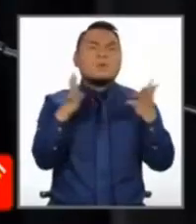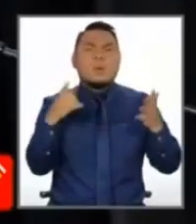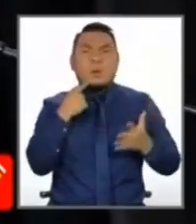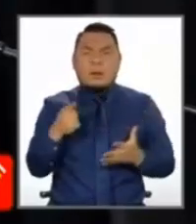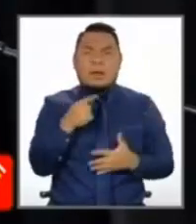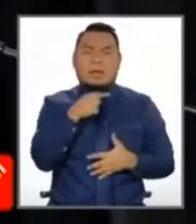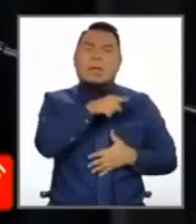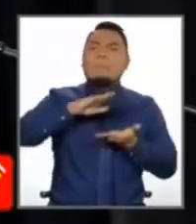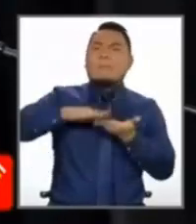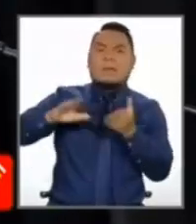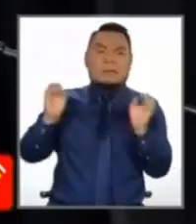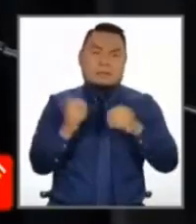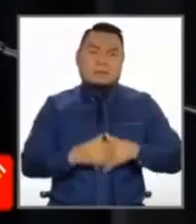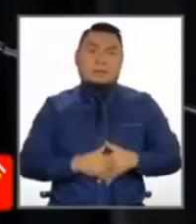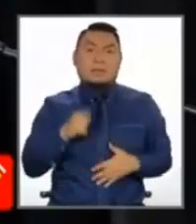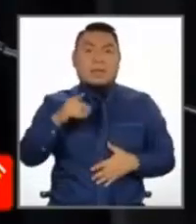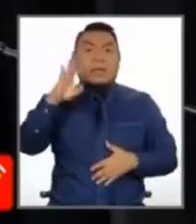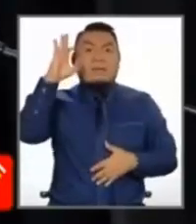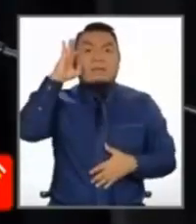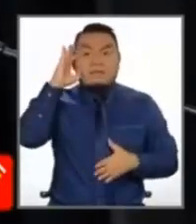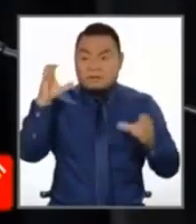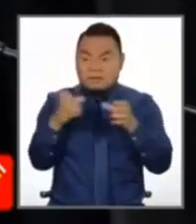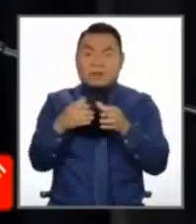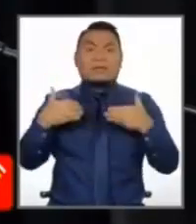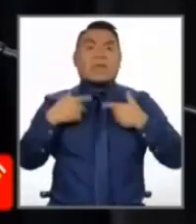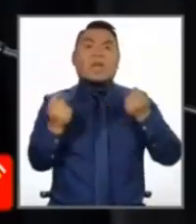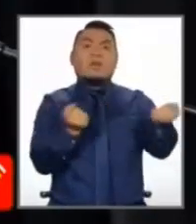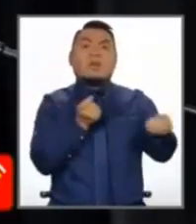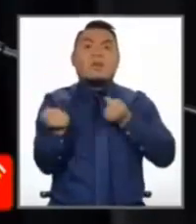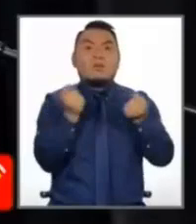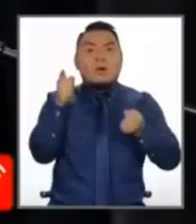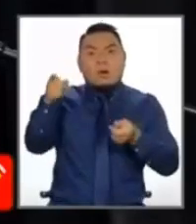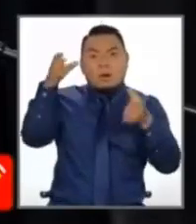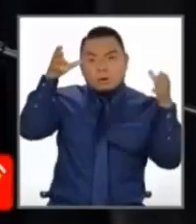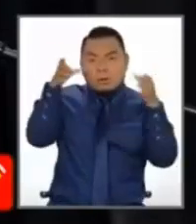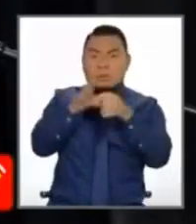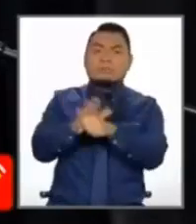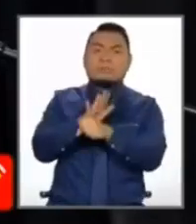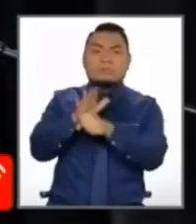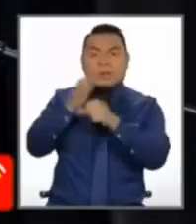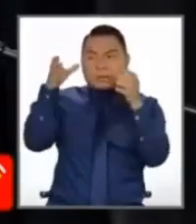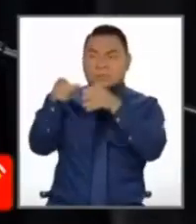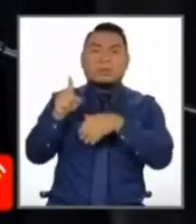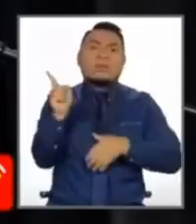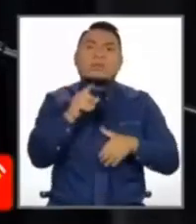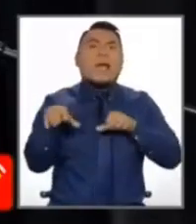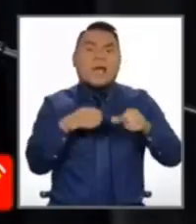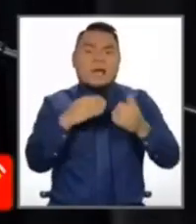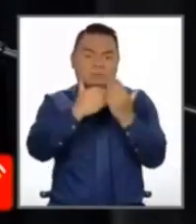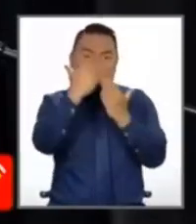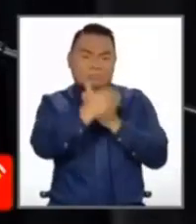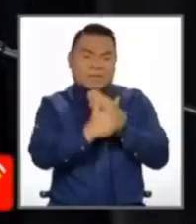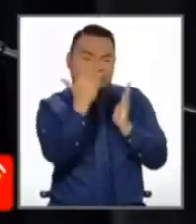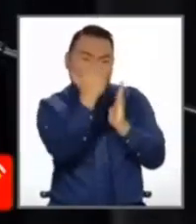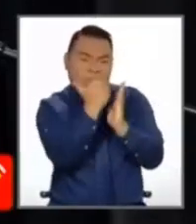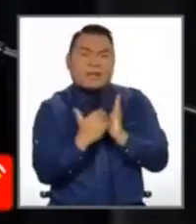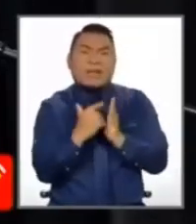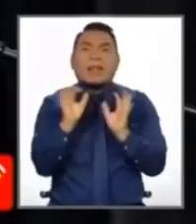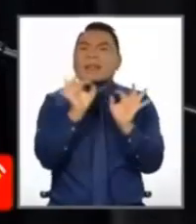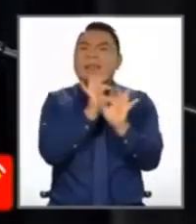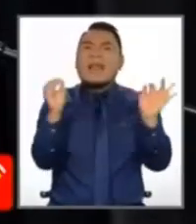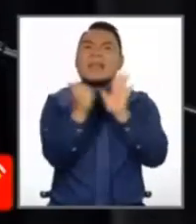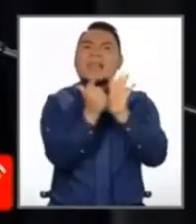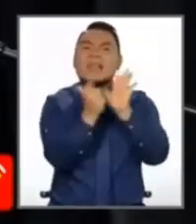remordimiento por eso. Y que el fujimorismo, teniendo el control del Congreso, el control absoluto, no diseñó ninguna ley